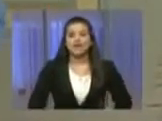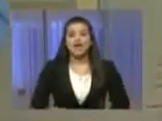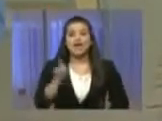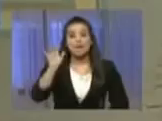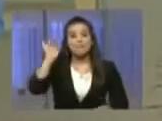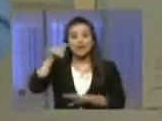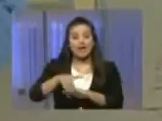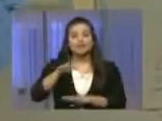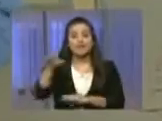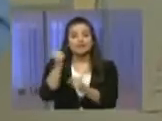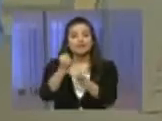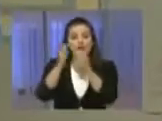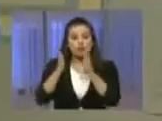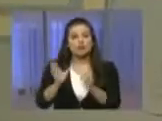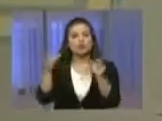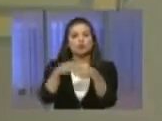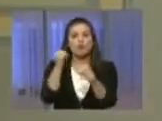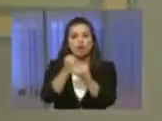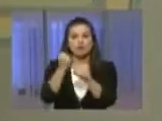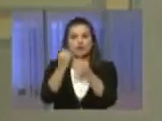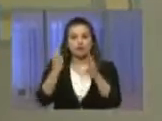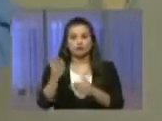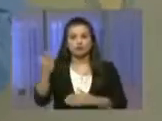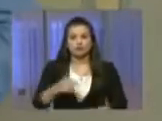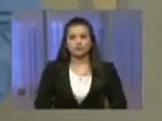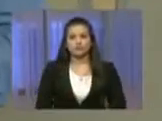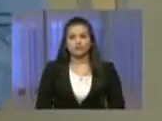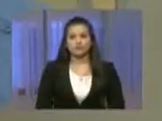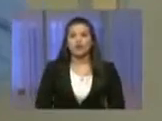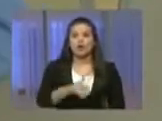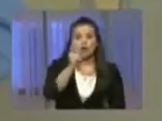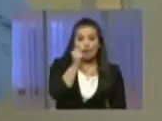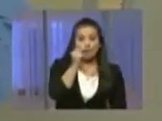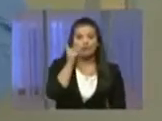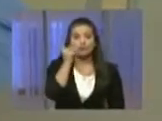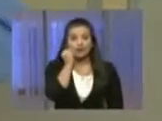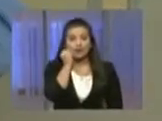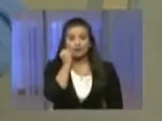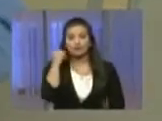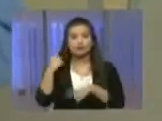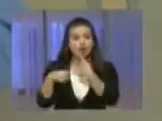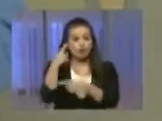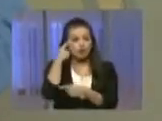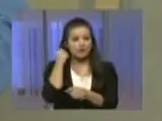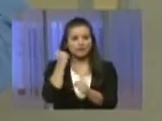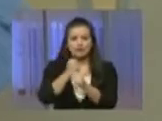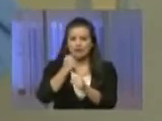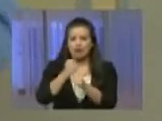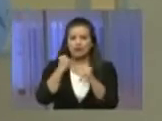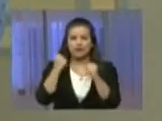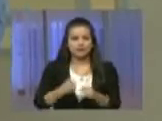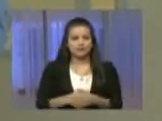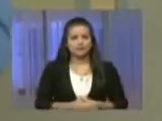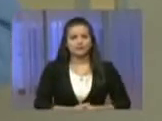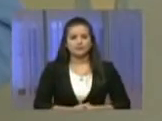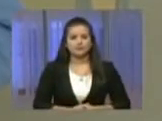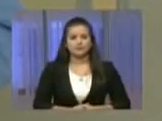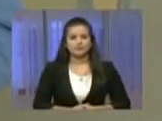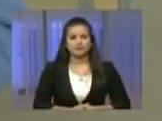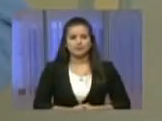trabajadores la clase Obrera hombres y mujeres que todos los días dan lo mejor de Sí para mantener